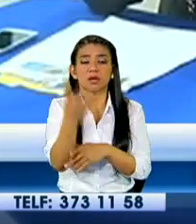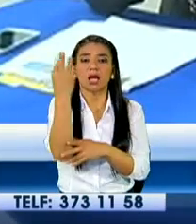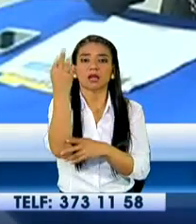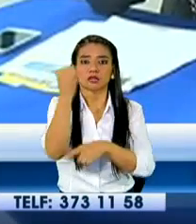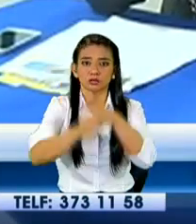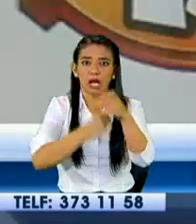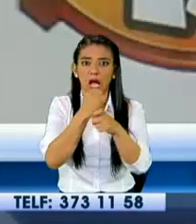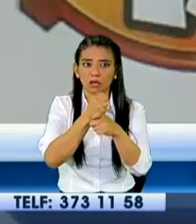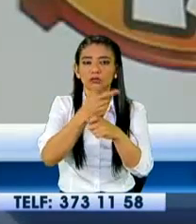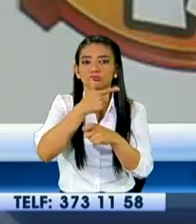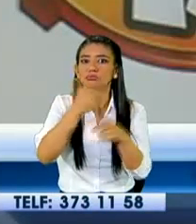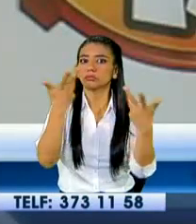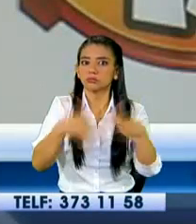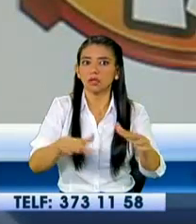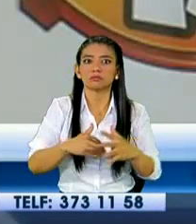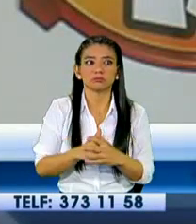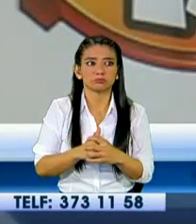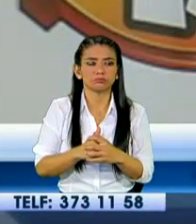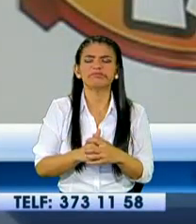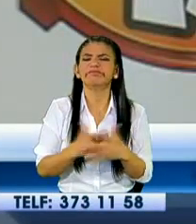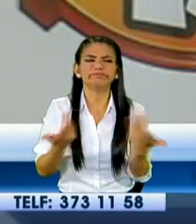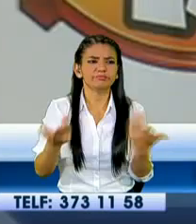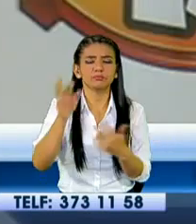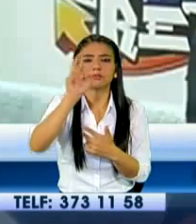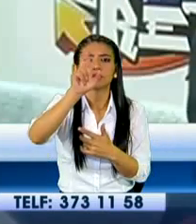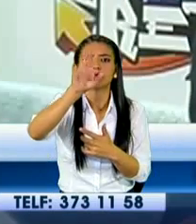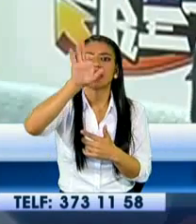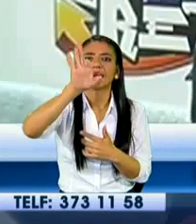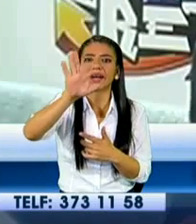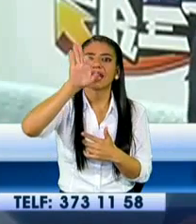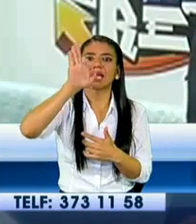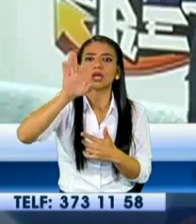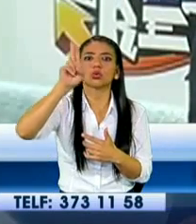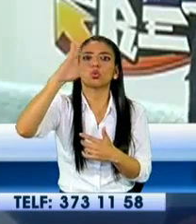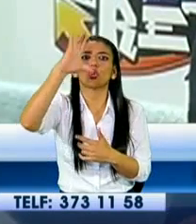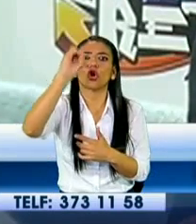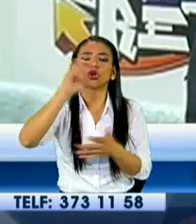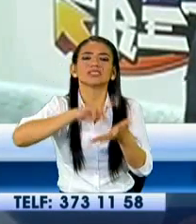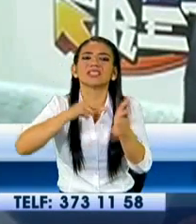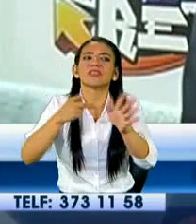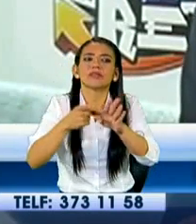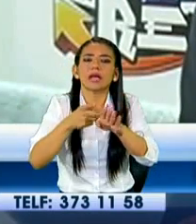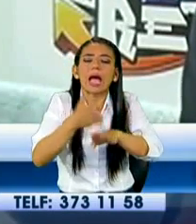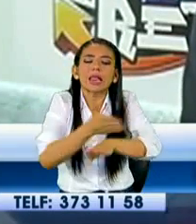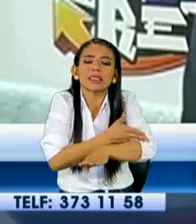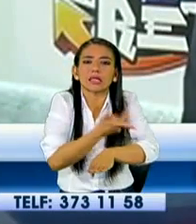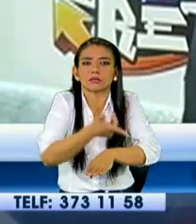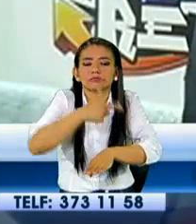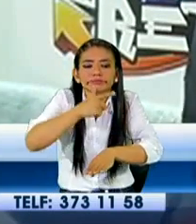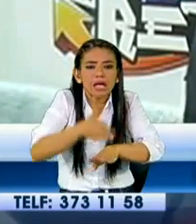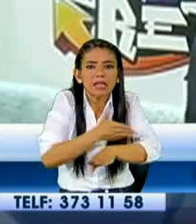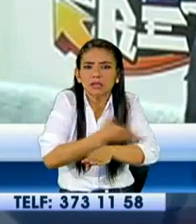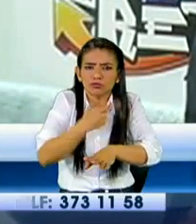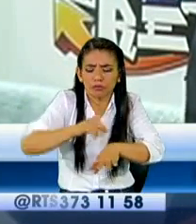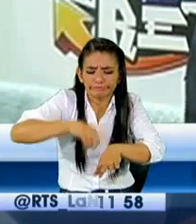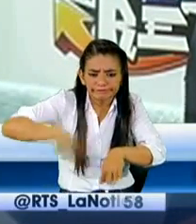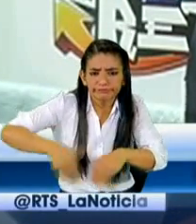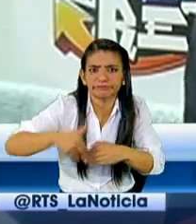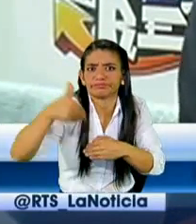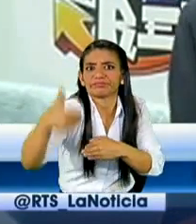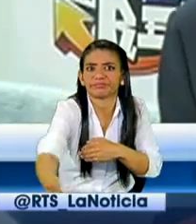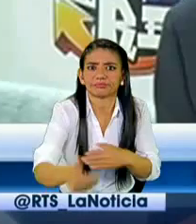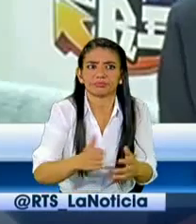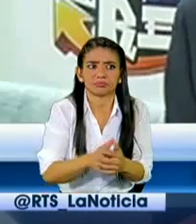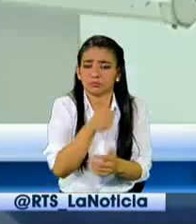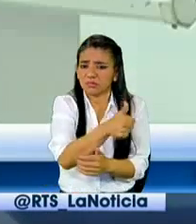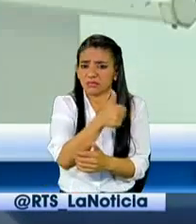14.38 años de edad. Retuco. Significa retrasa tu consumo. Por cierto, este nombre fue